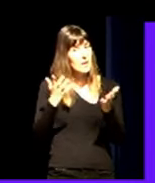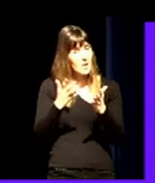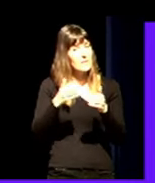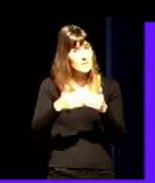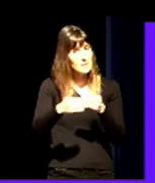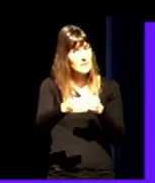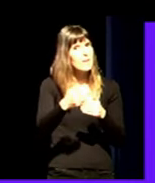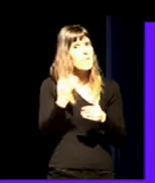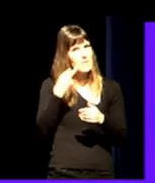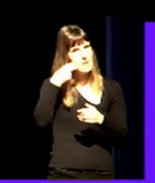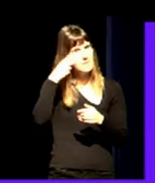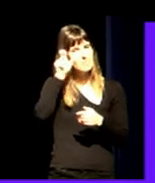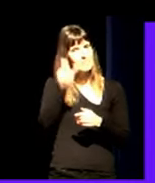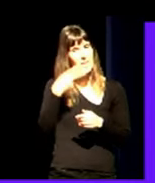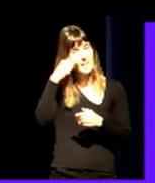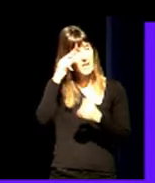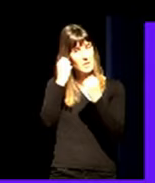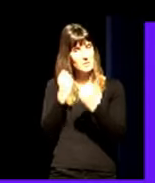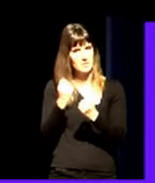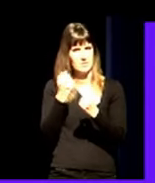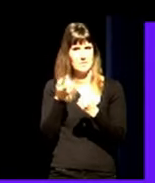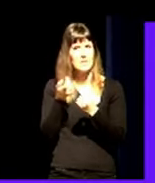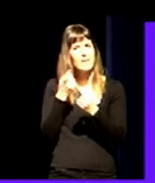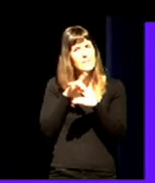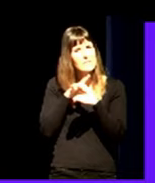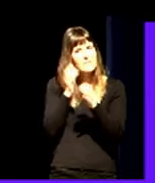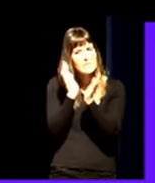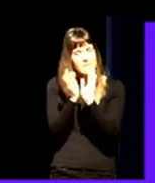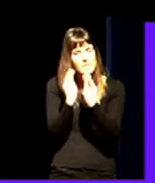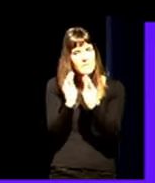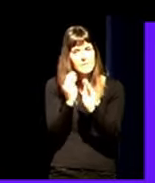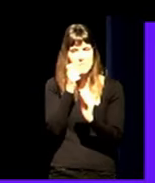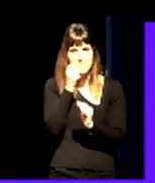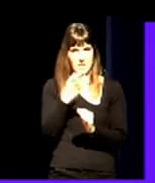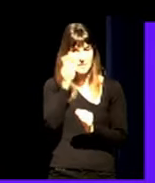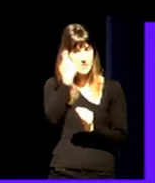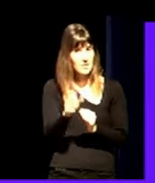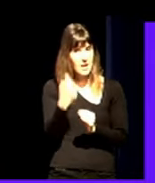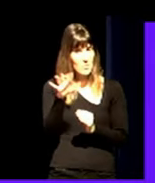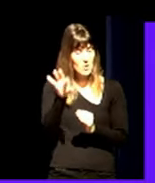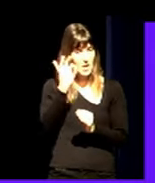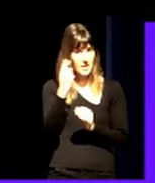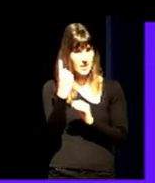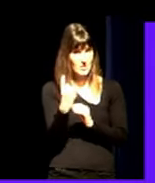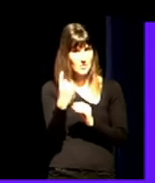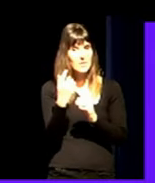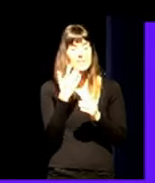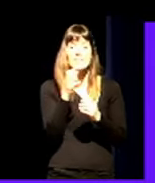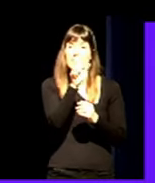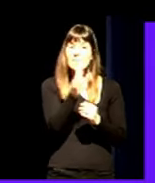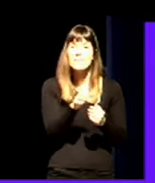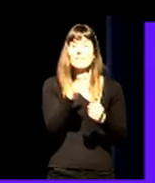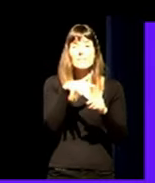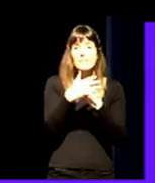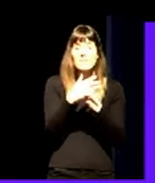exige mucha experiencia, exige guía, exige que alguien con más experiencia que tú te pueda echar una mano en momentos